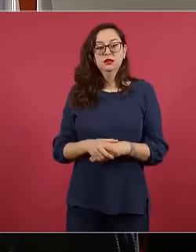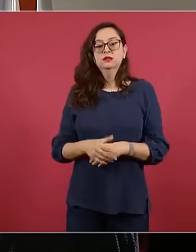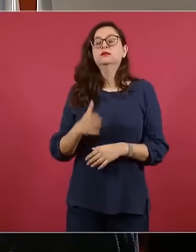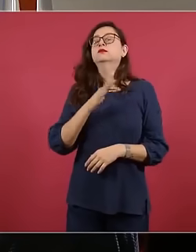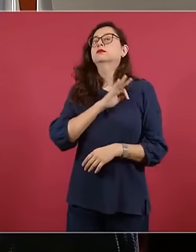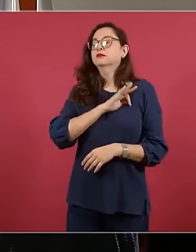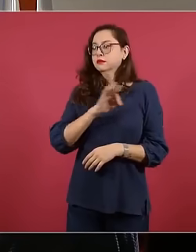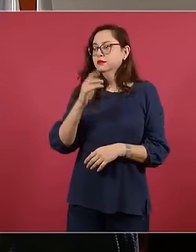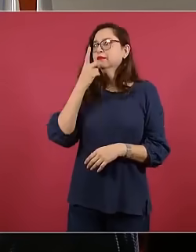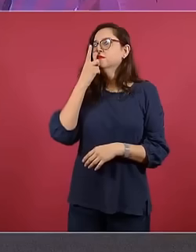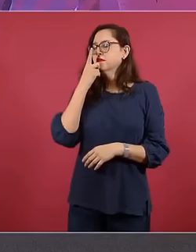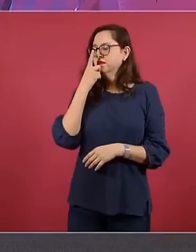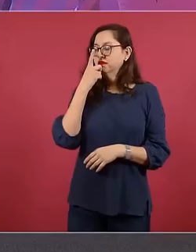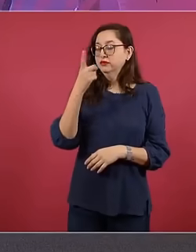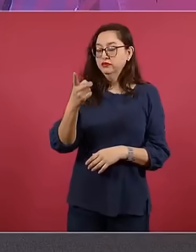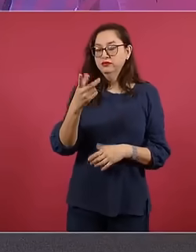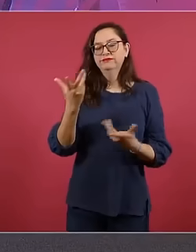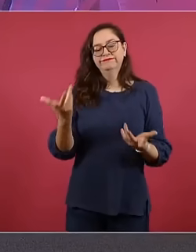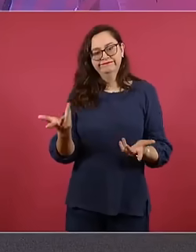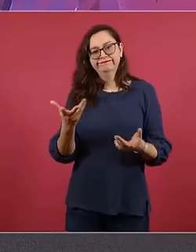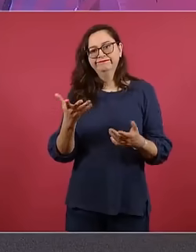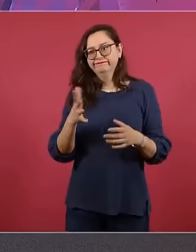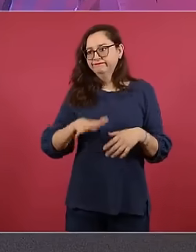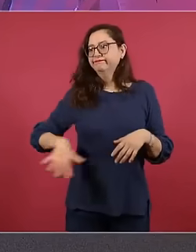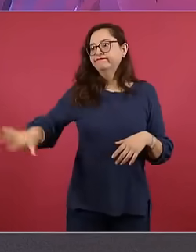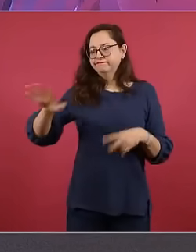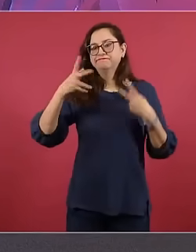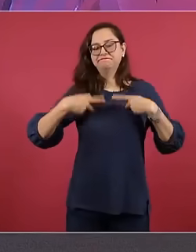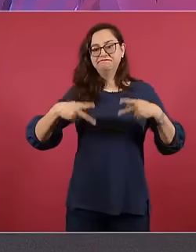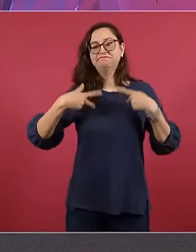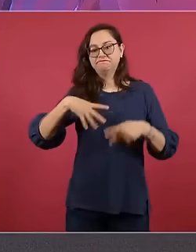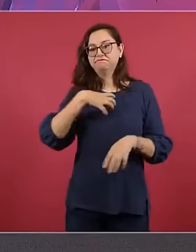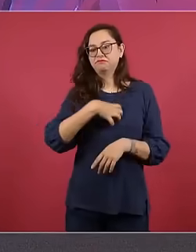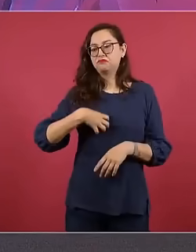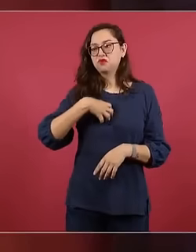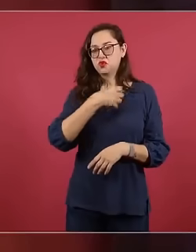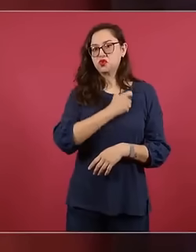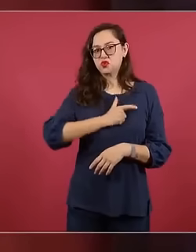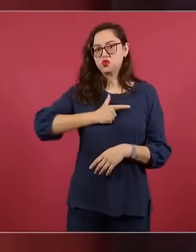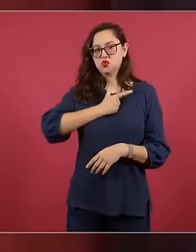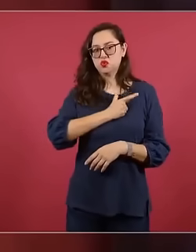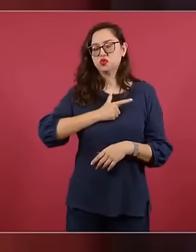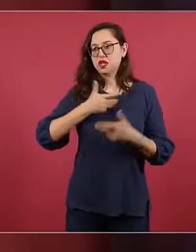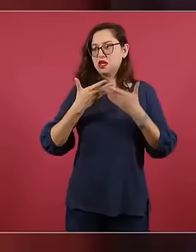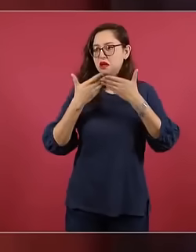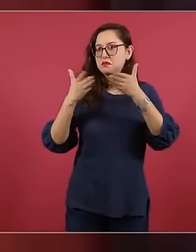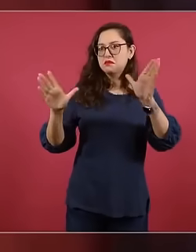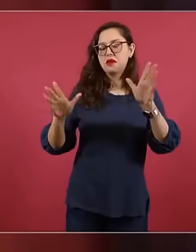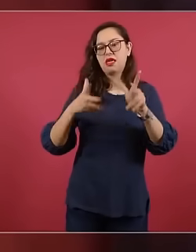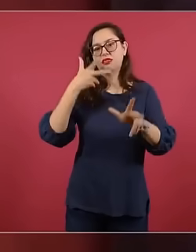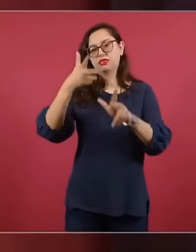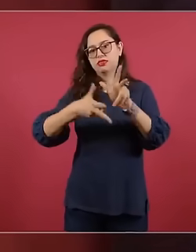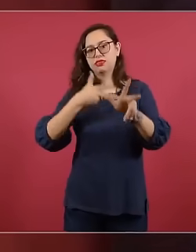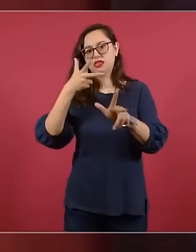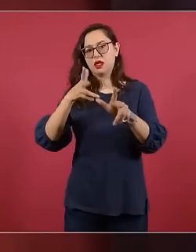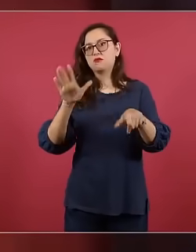que ha sido bastante satisfactorio para la gente la apertura